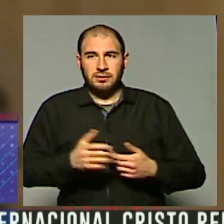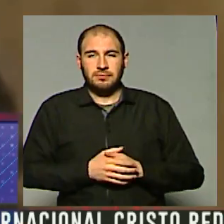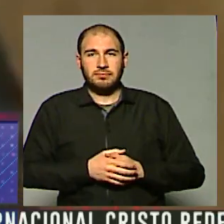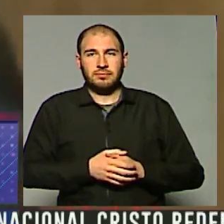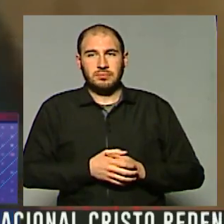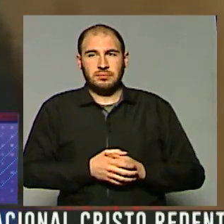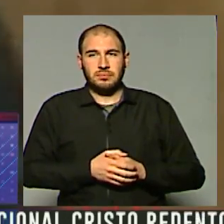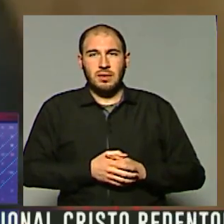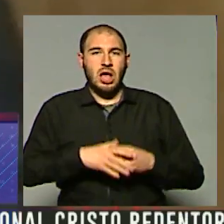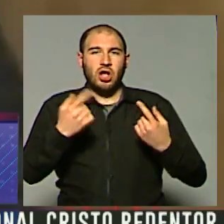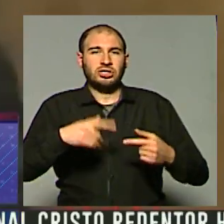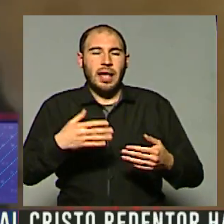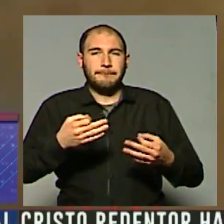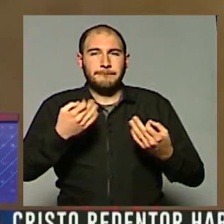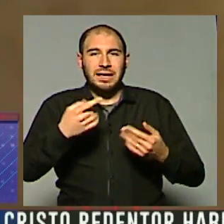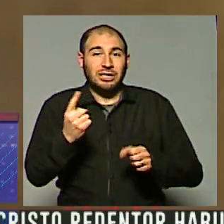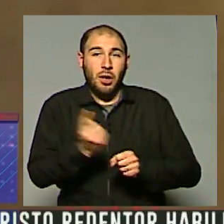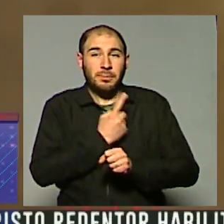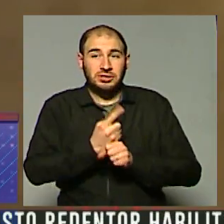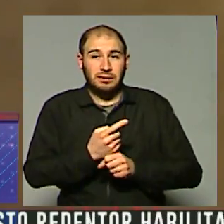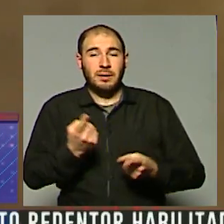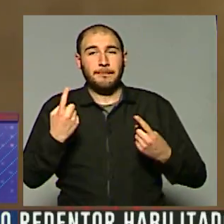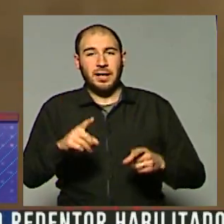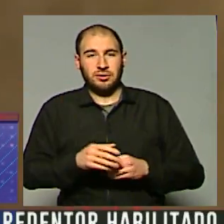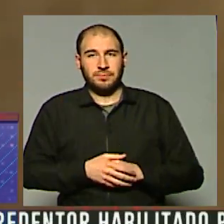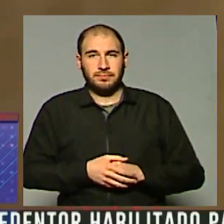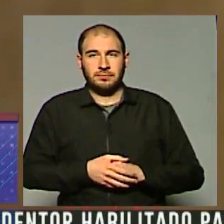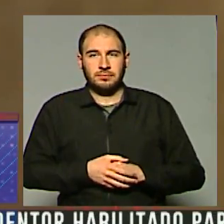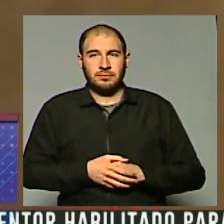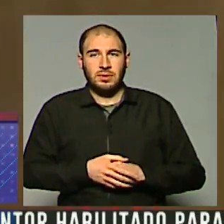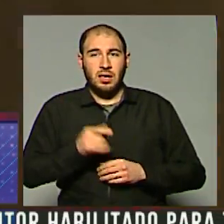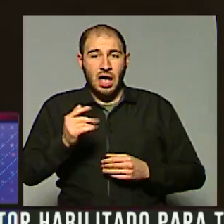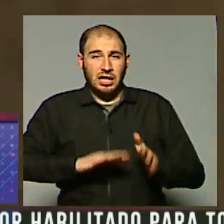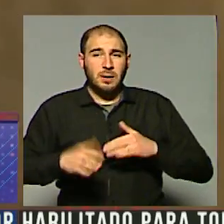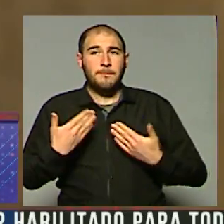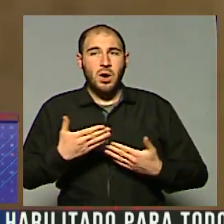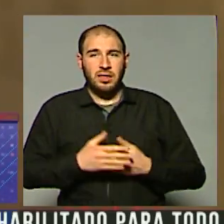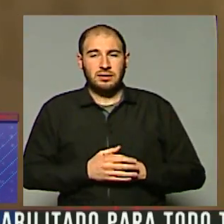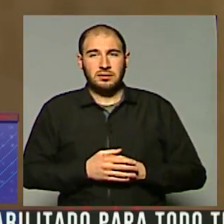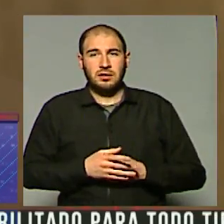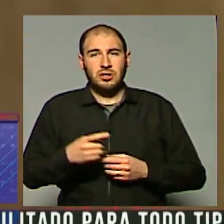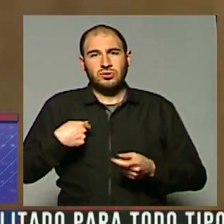que es materialmente casi imposible y sin embargo se